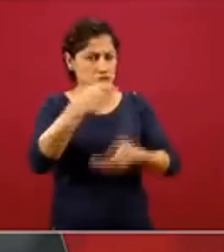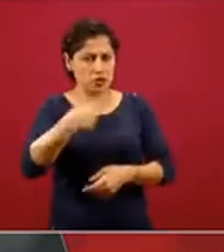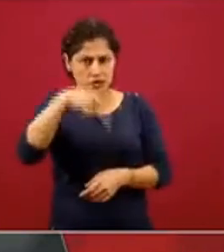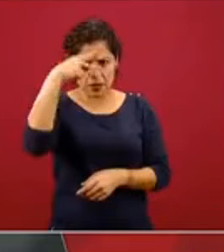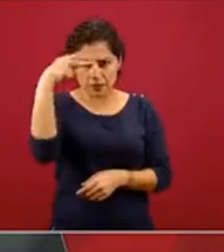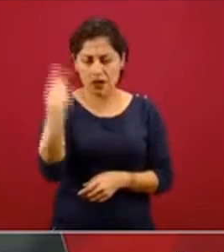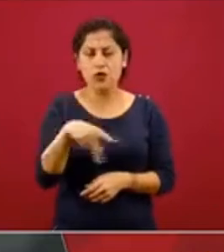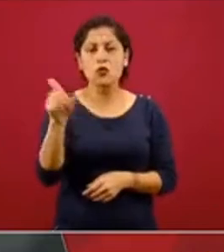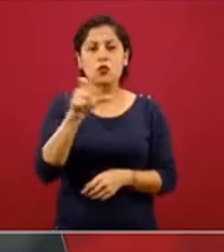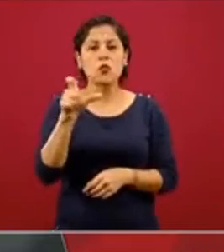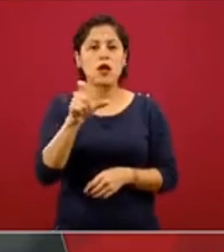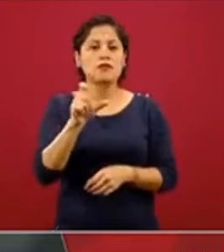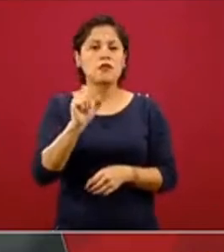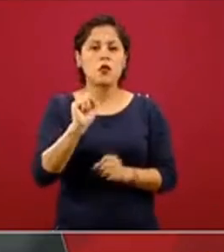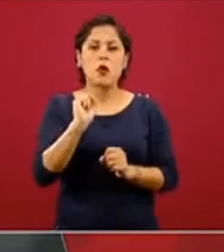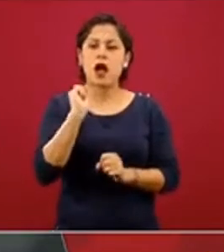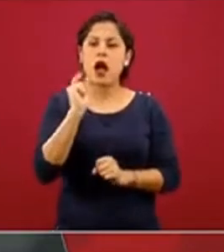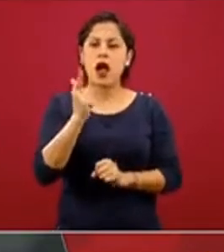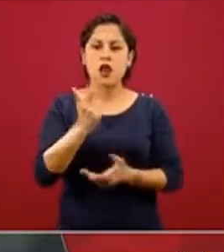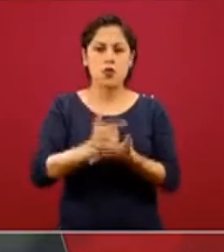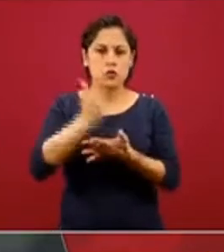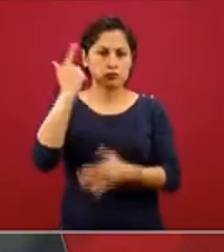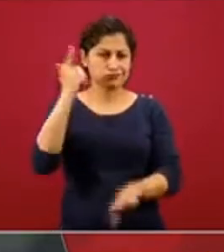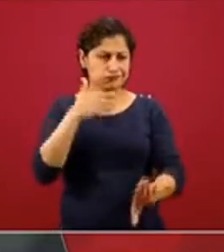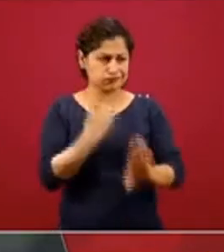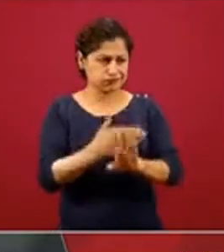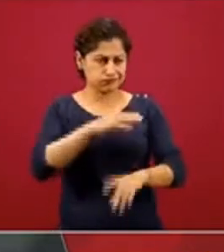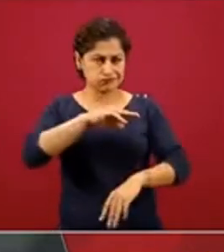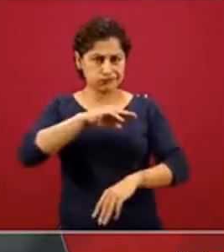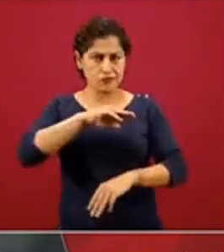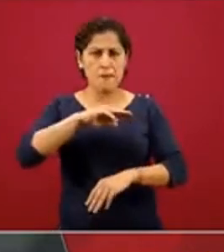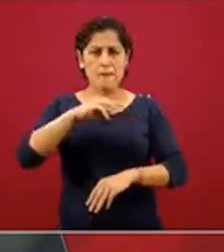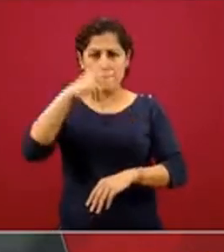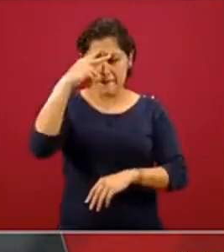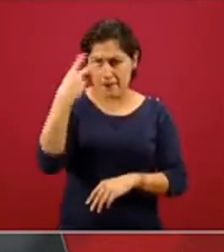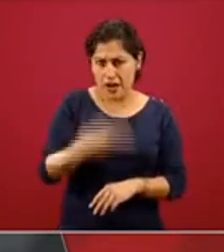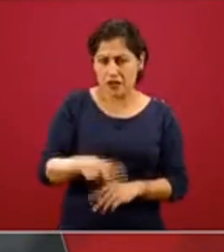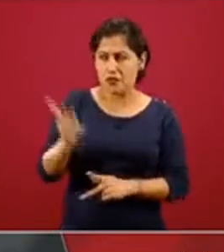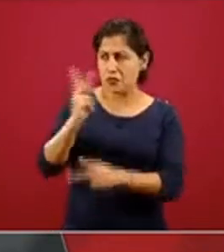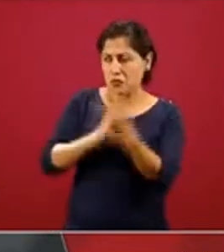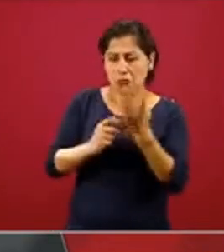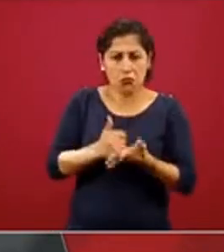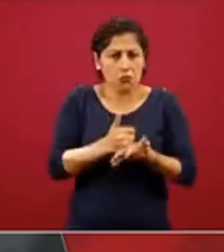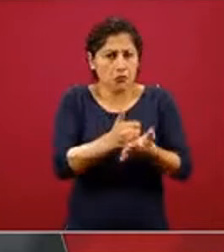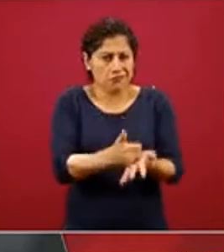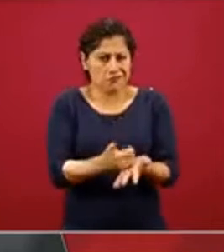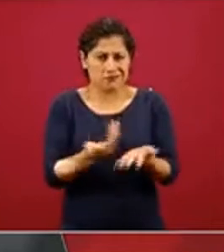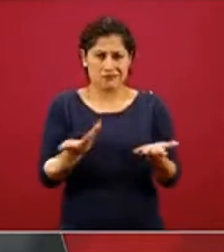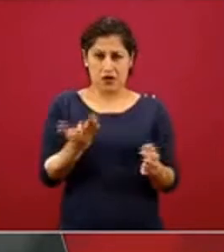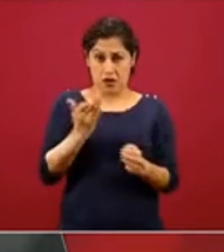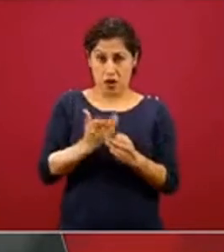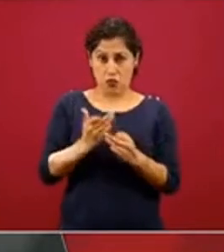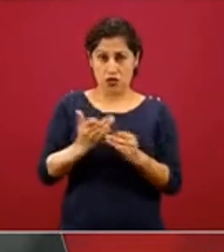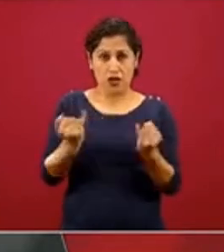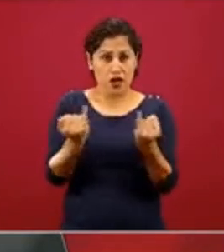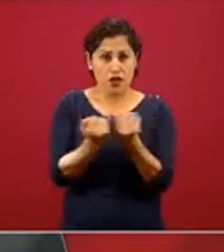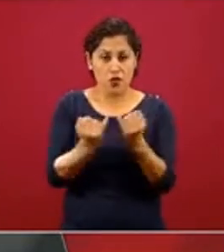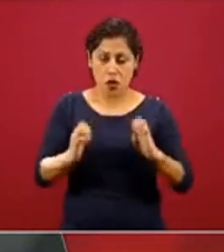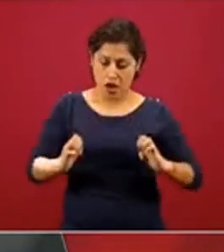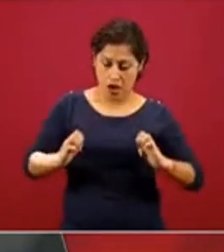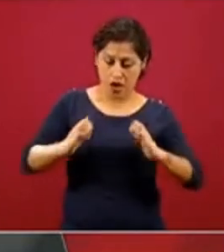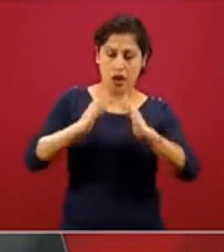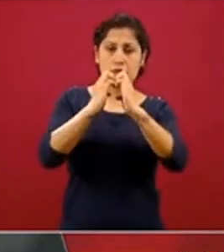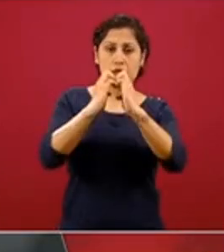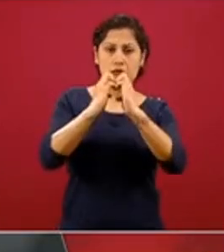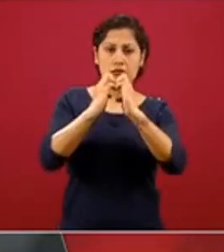desastres naturales y demás. Entonces, no veo por qué ante una condición de emergencia pudiera